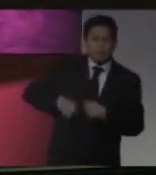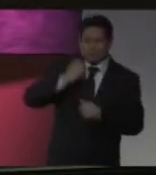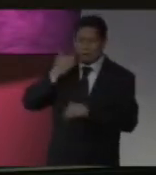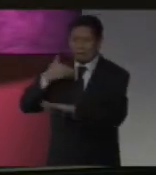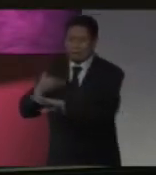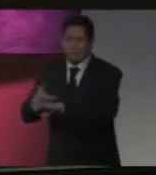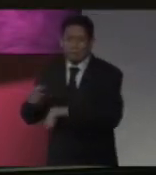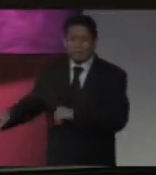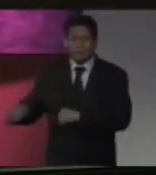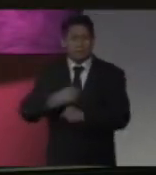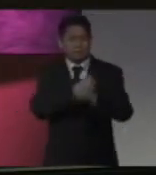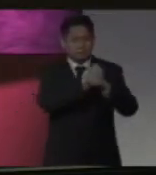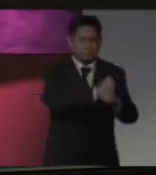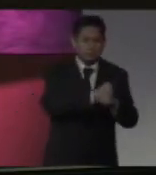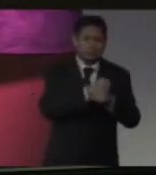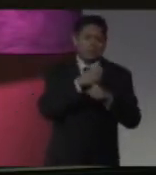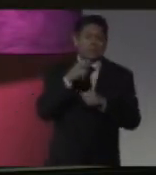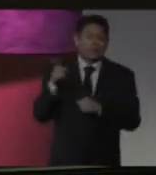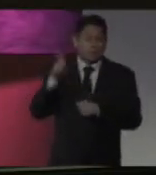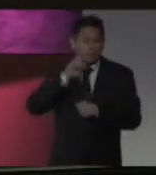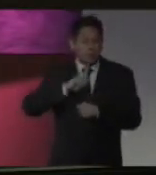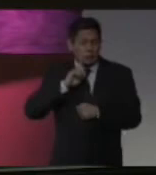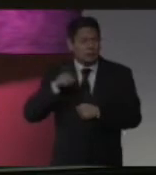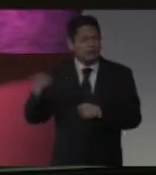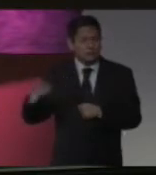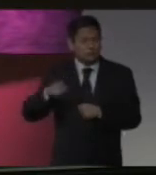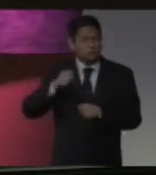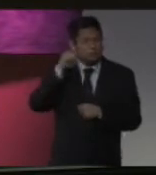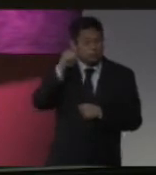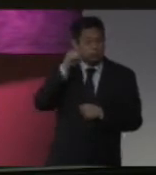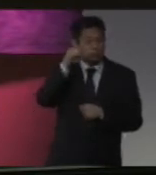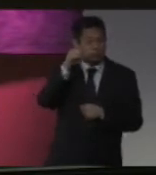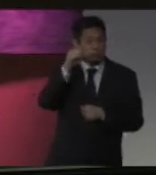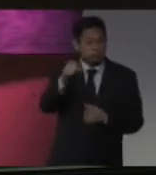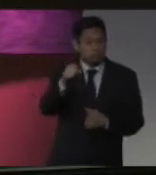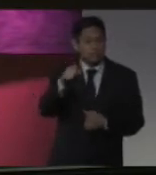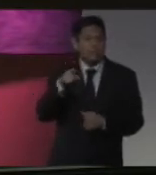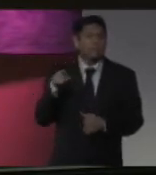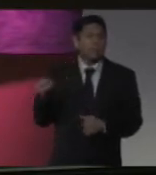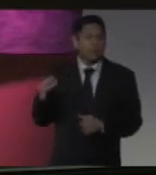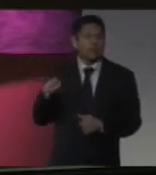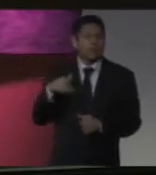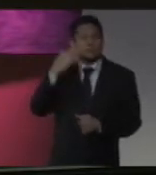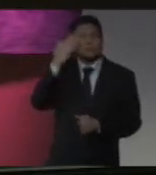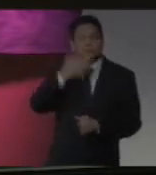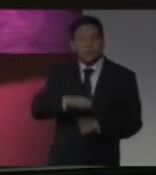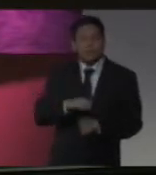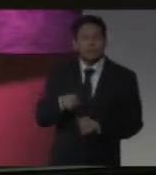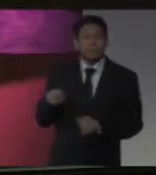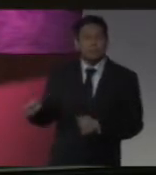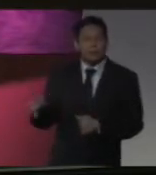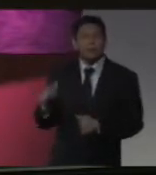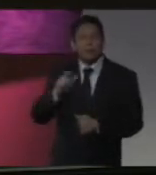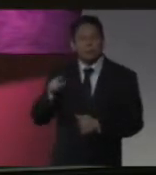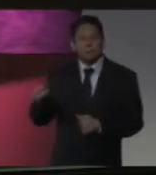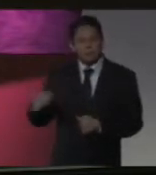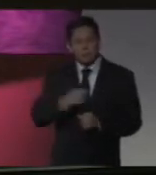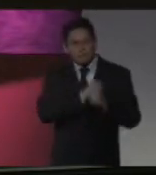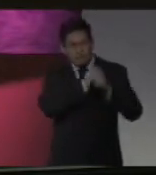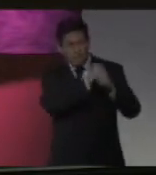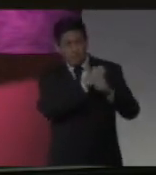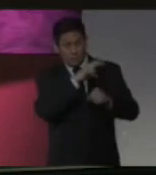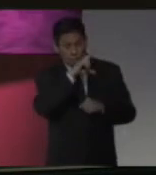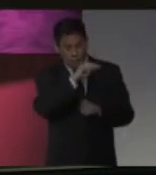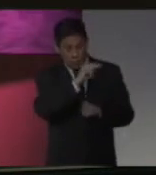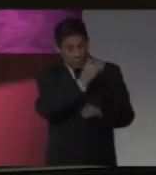están, estas mujeres que están en lucha, demuestran saber que un proceso potente, profundo